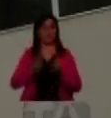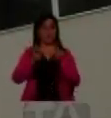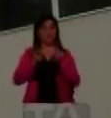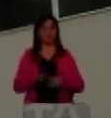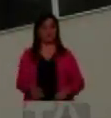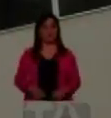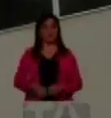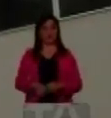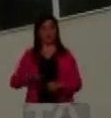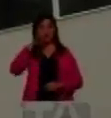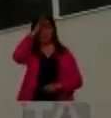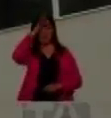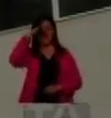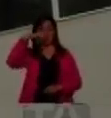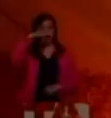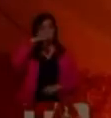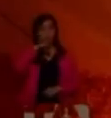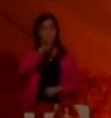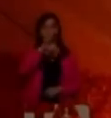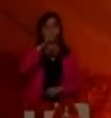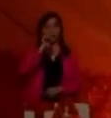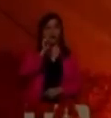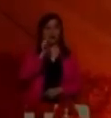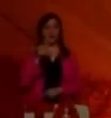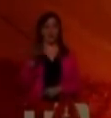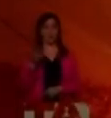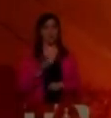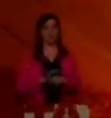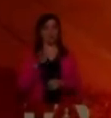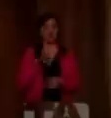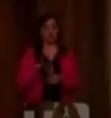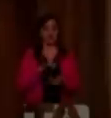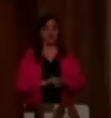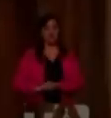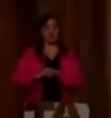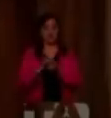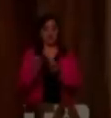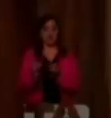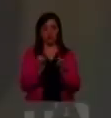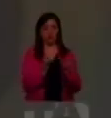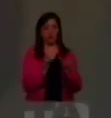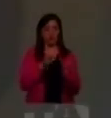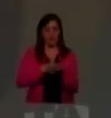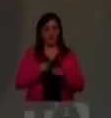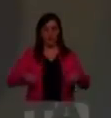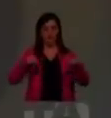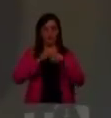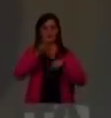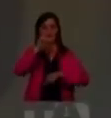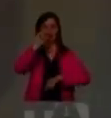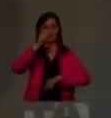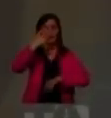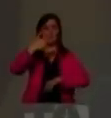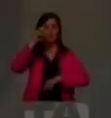y del Hospital Vaca Ortiz. Será a través de un té solidario que se va a organizar en la Plaza Rancho. También